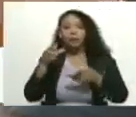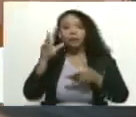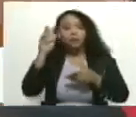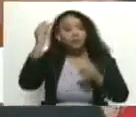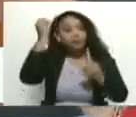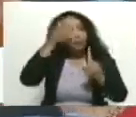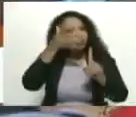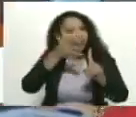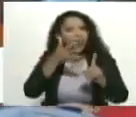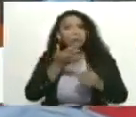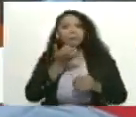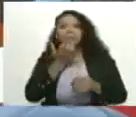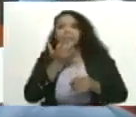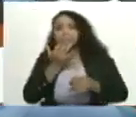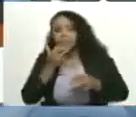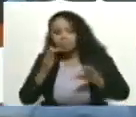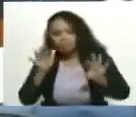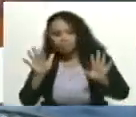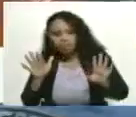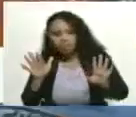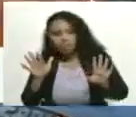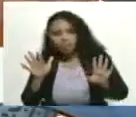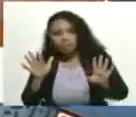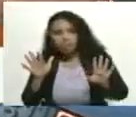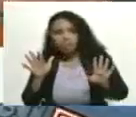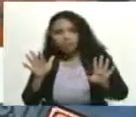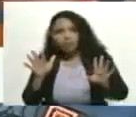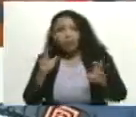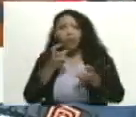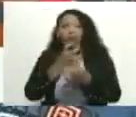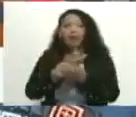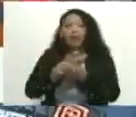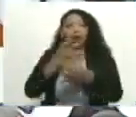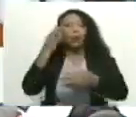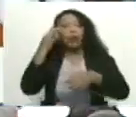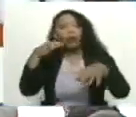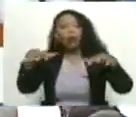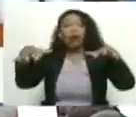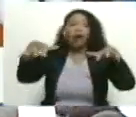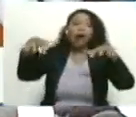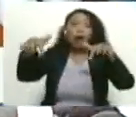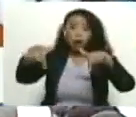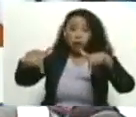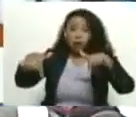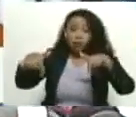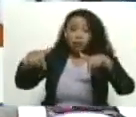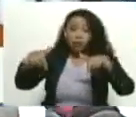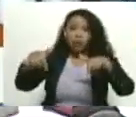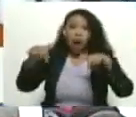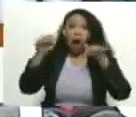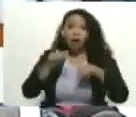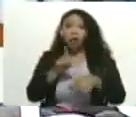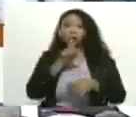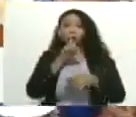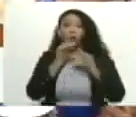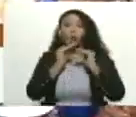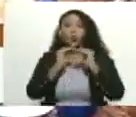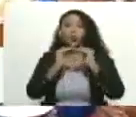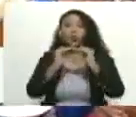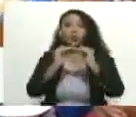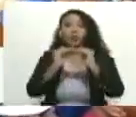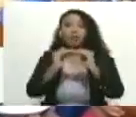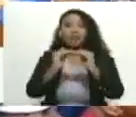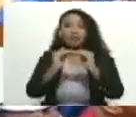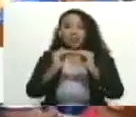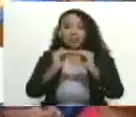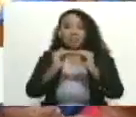Por ejemplo, ¿la Sayona ha venido por aquí? Por aquí anda el Silbón, por Guanarito, ¿no?